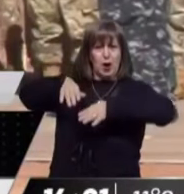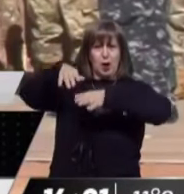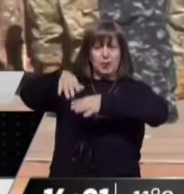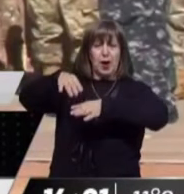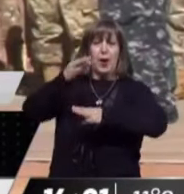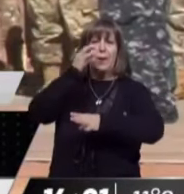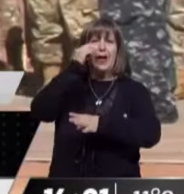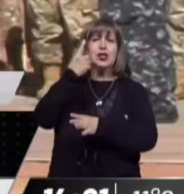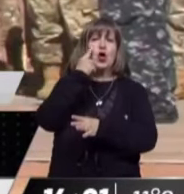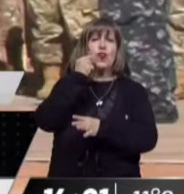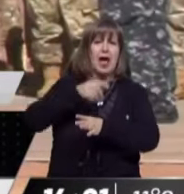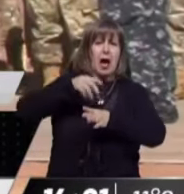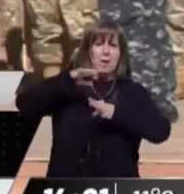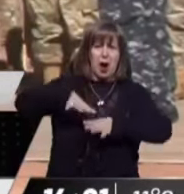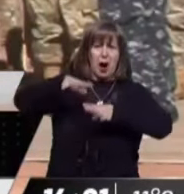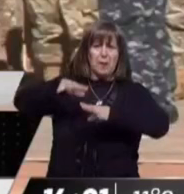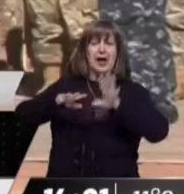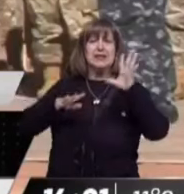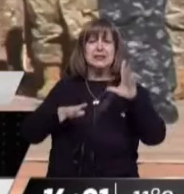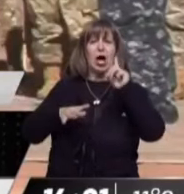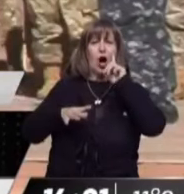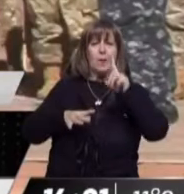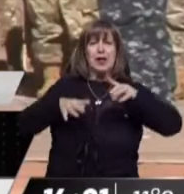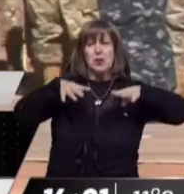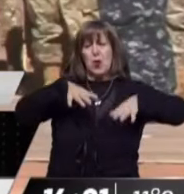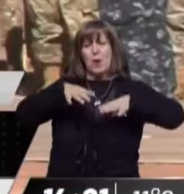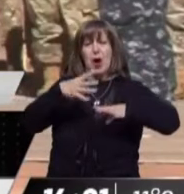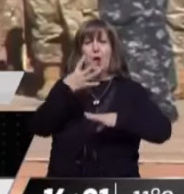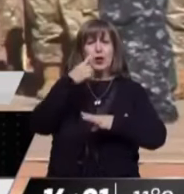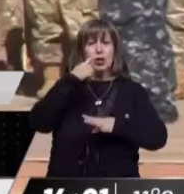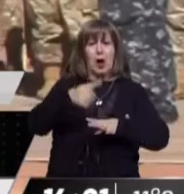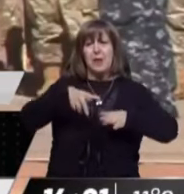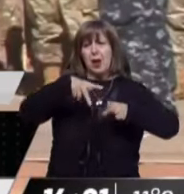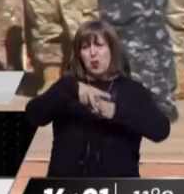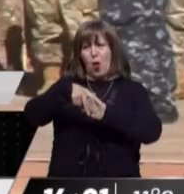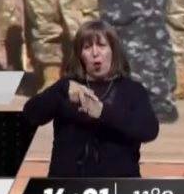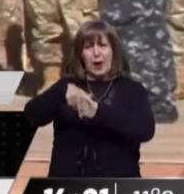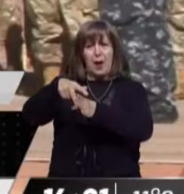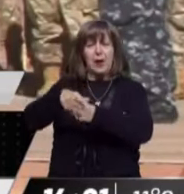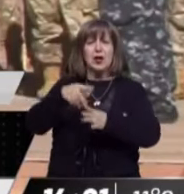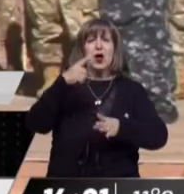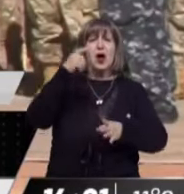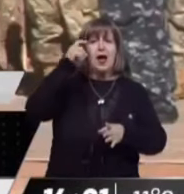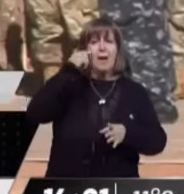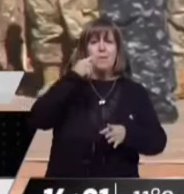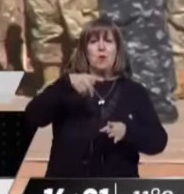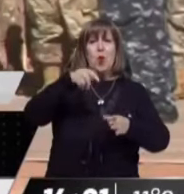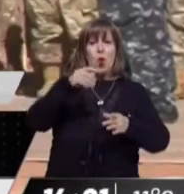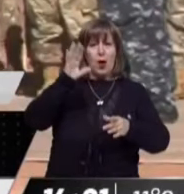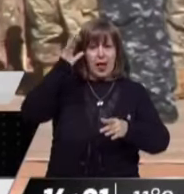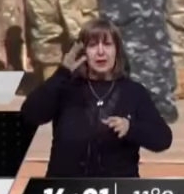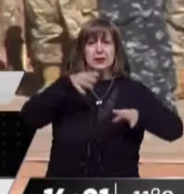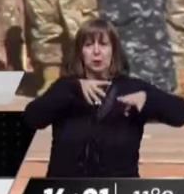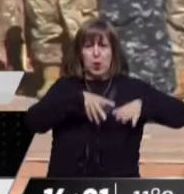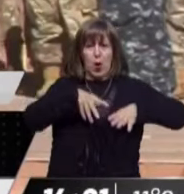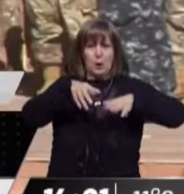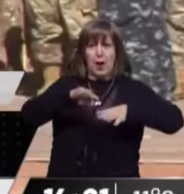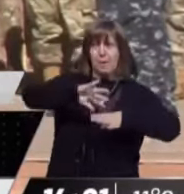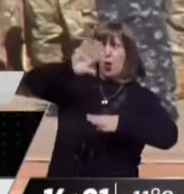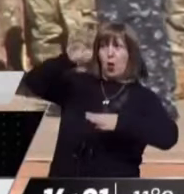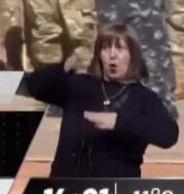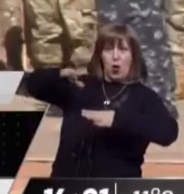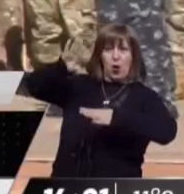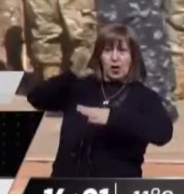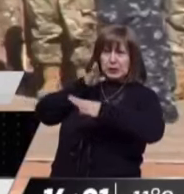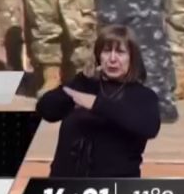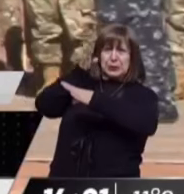días, con 5.000 hombres, con 1.400 caballos, con 10.000 mulas, cruzó los Andes, que era el